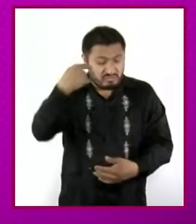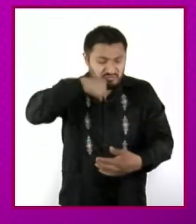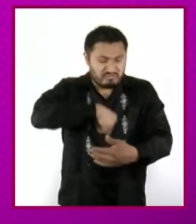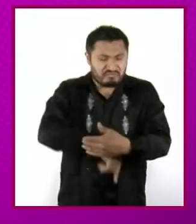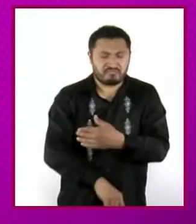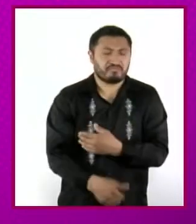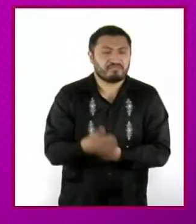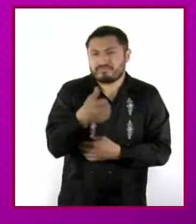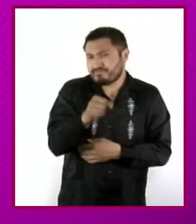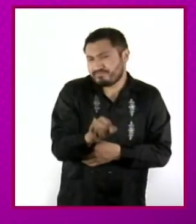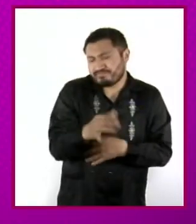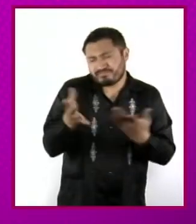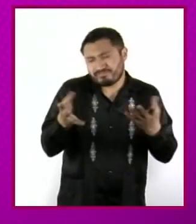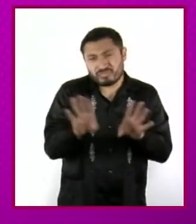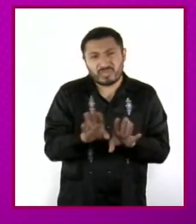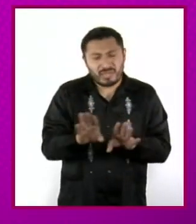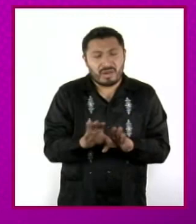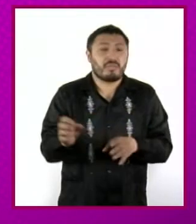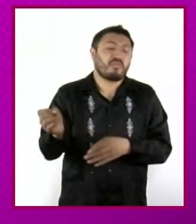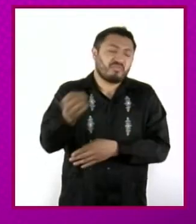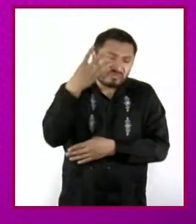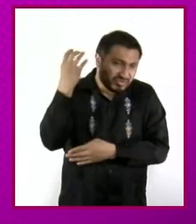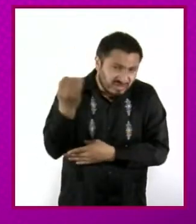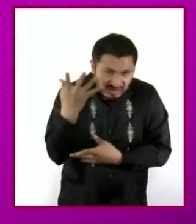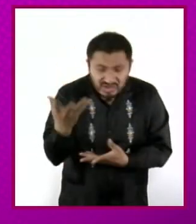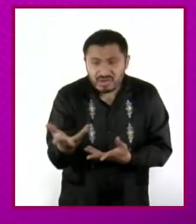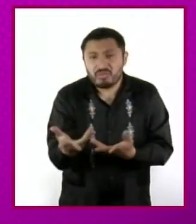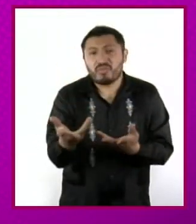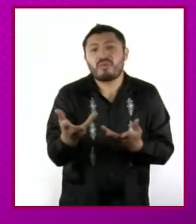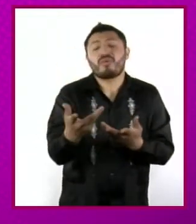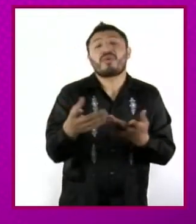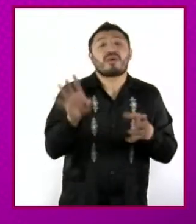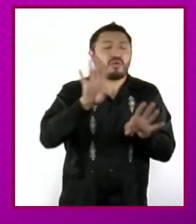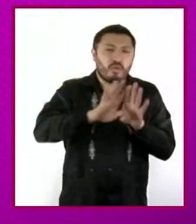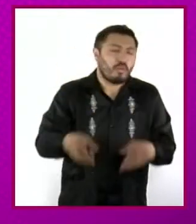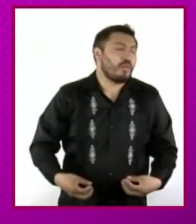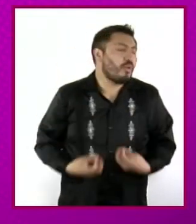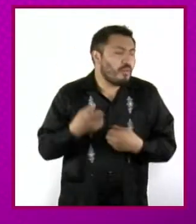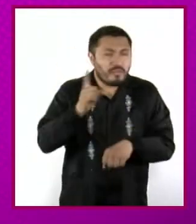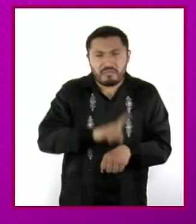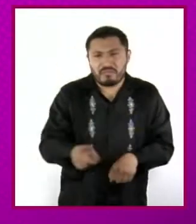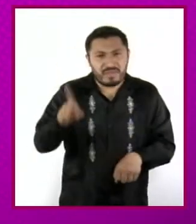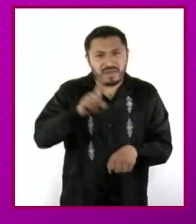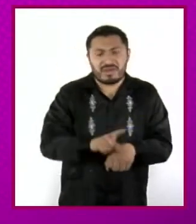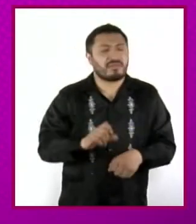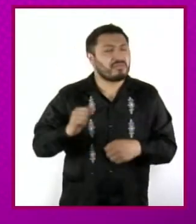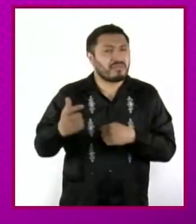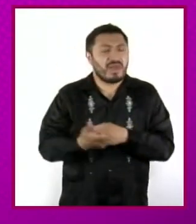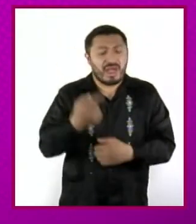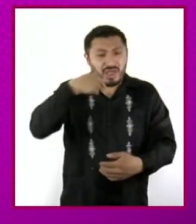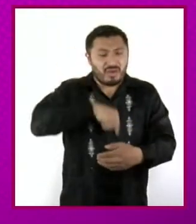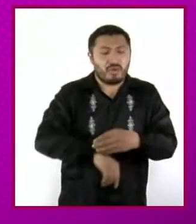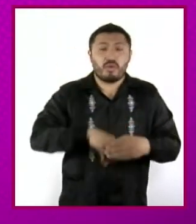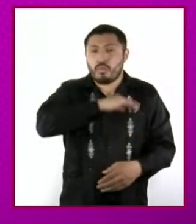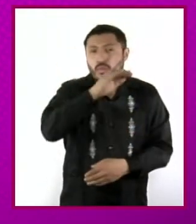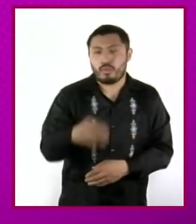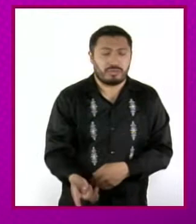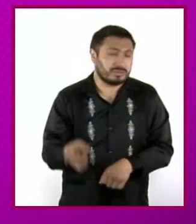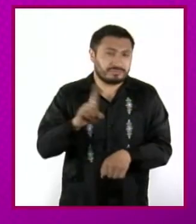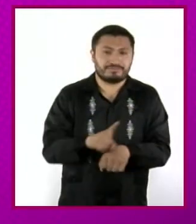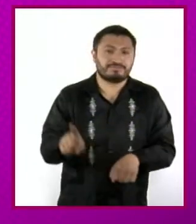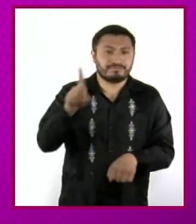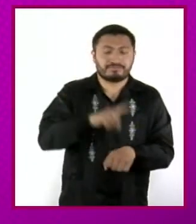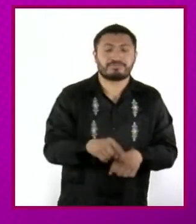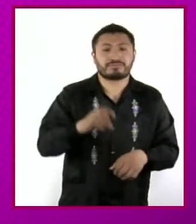estos símbolos, dentro de estos rituales, dentro de nuestra vida cotidiana. A final de cuentas también va muriendo nuestro cuerpo,